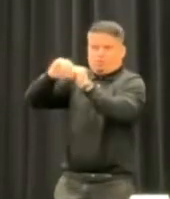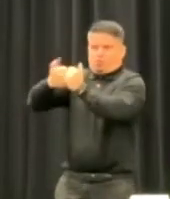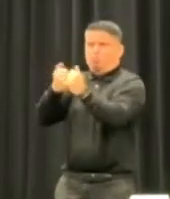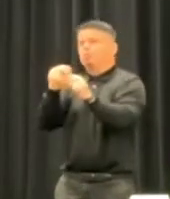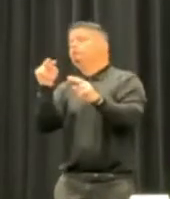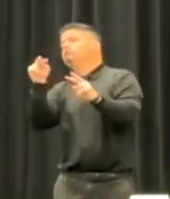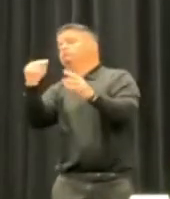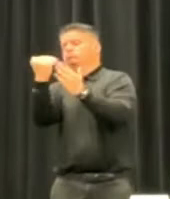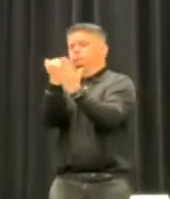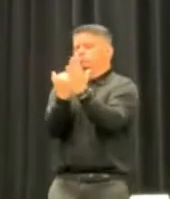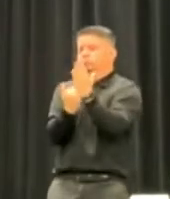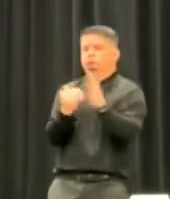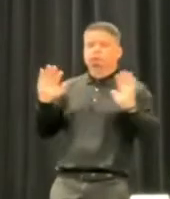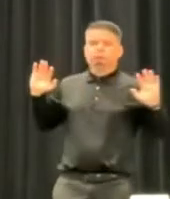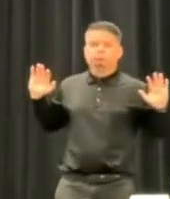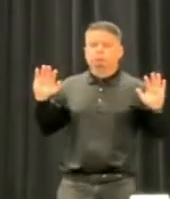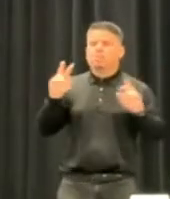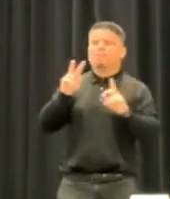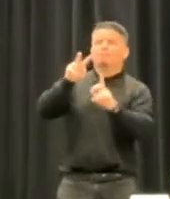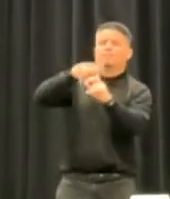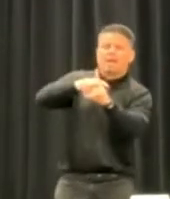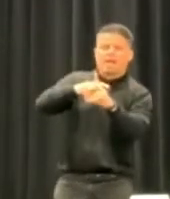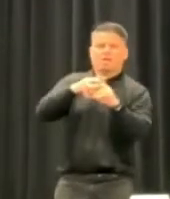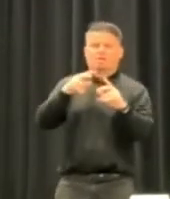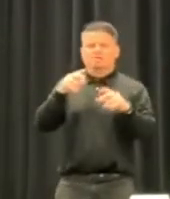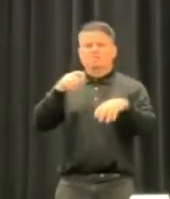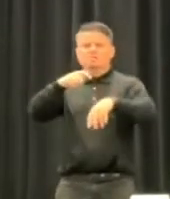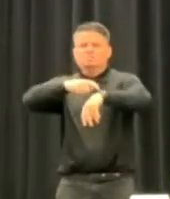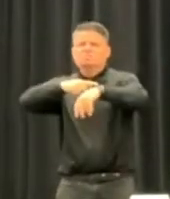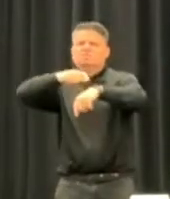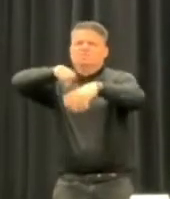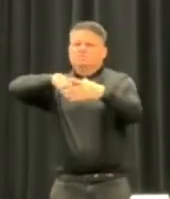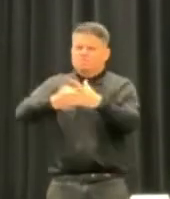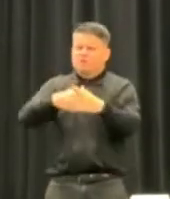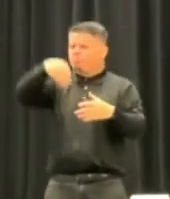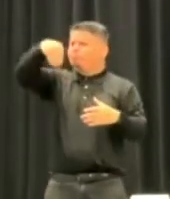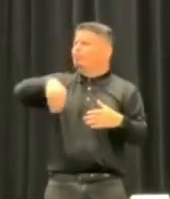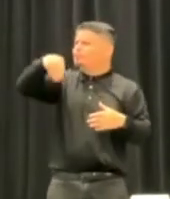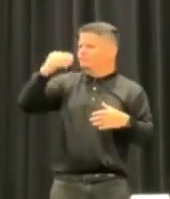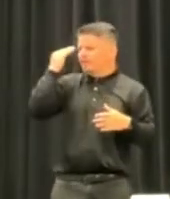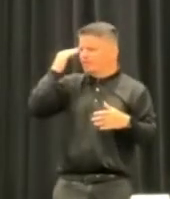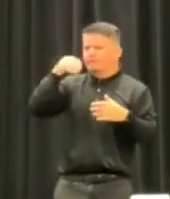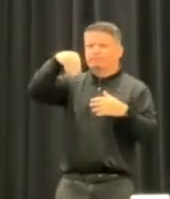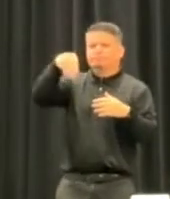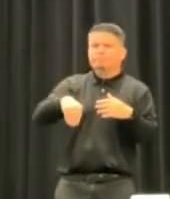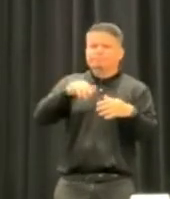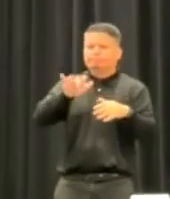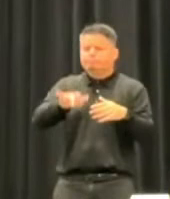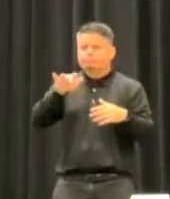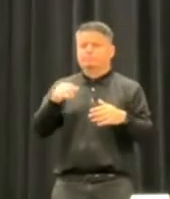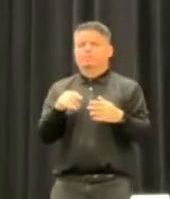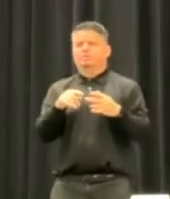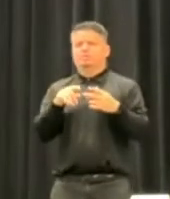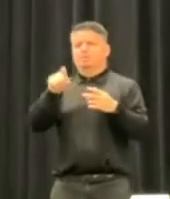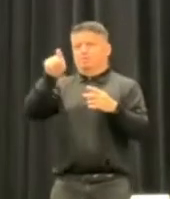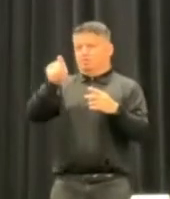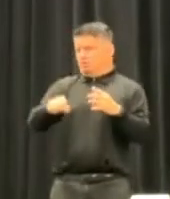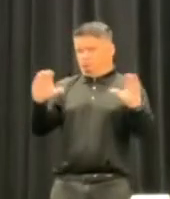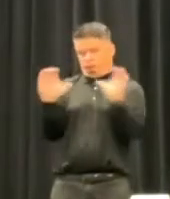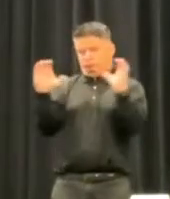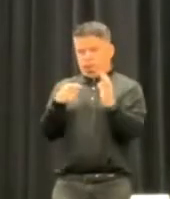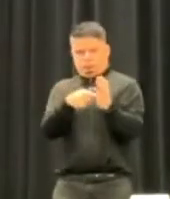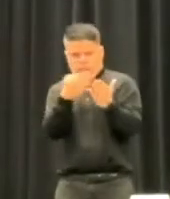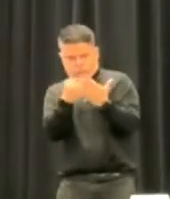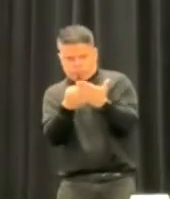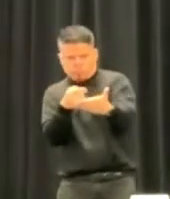asistencia electrónica o de de firma de asistencia y tiene que certificar el tanto